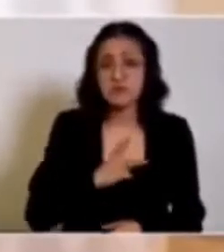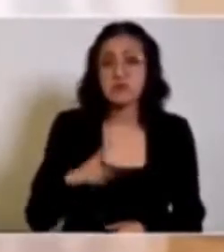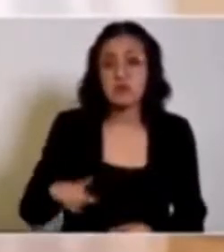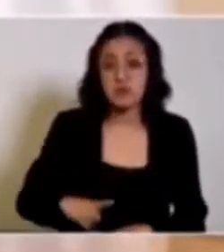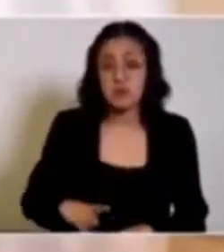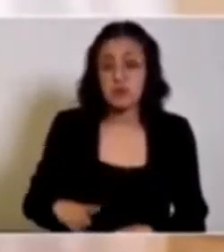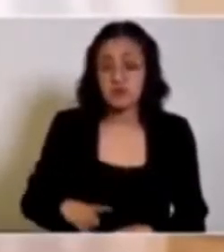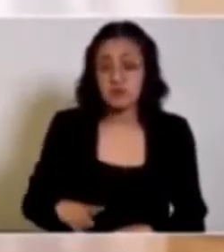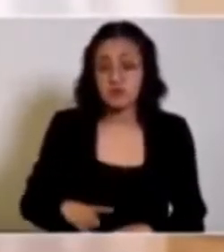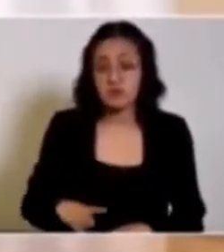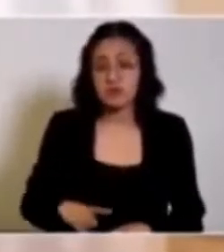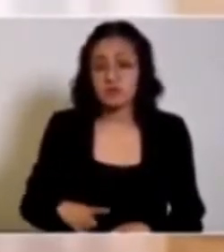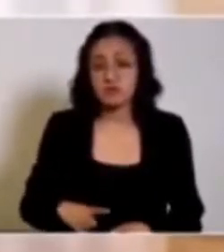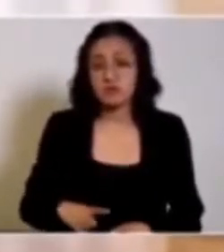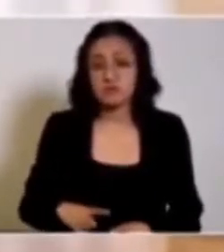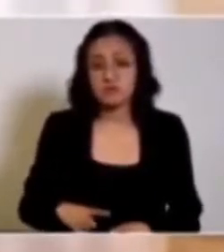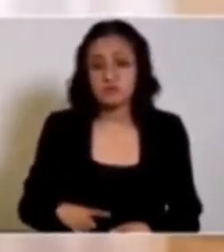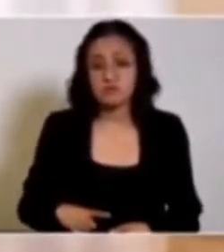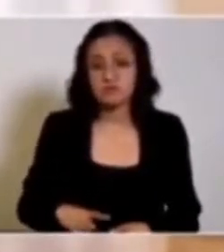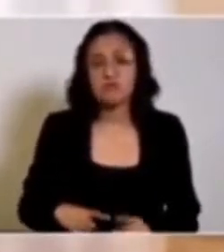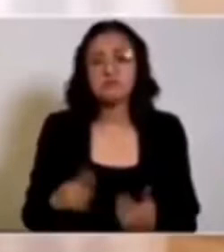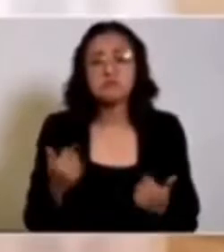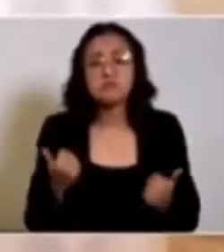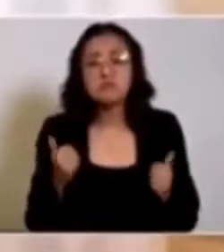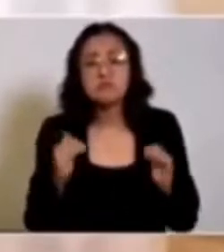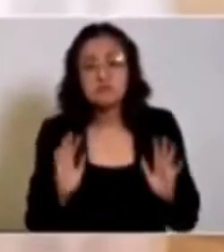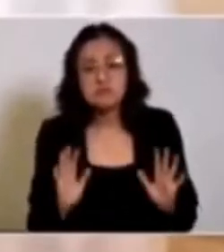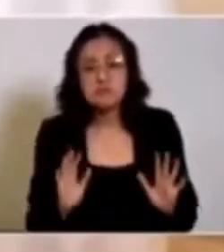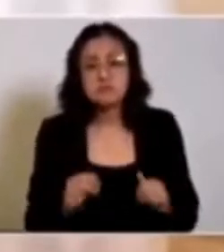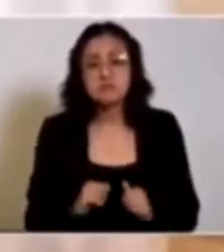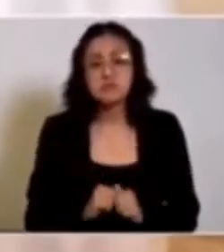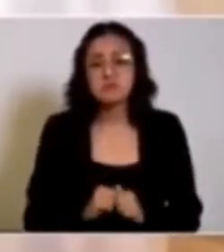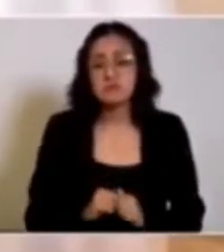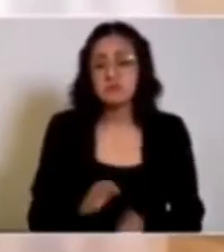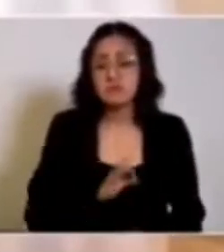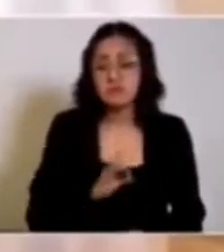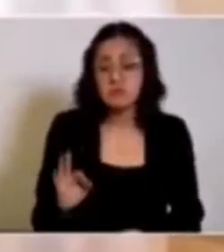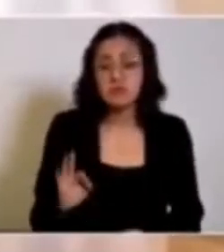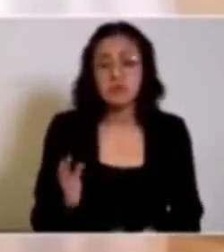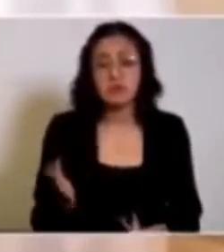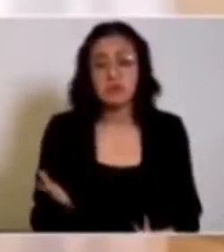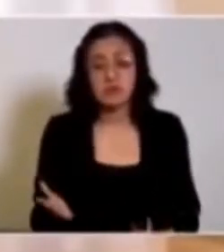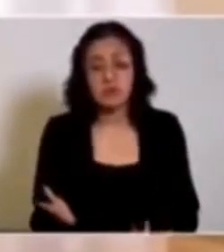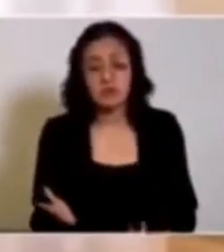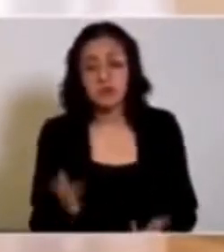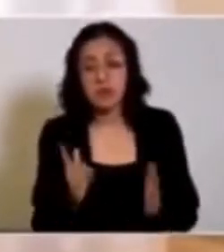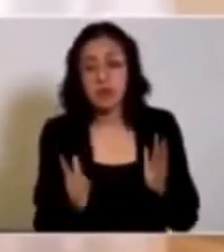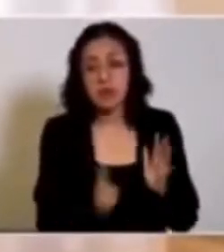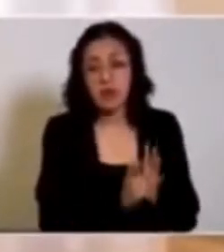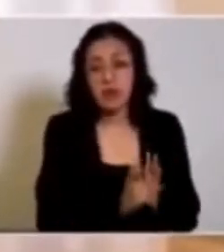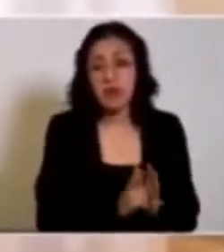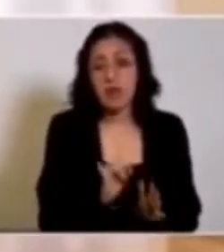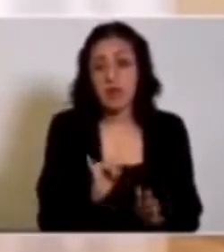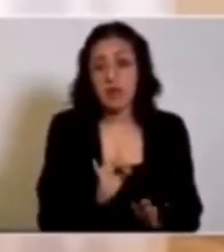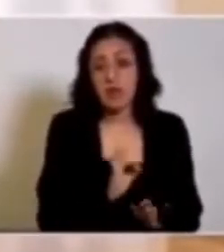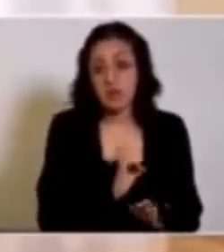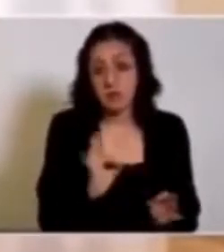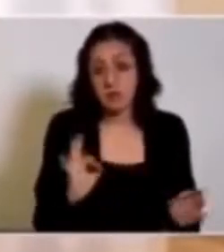estado si fuera legal y comercialmente posible